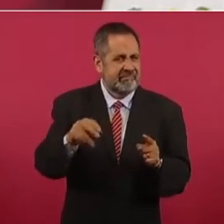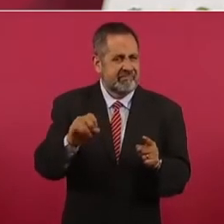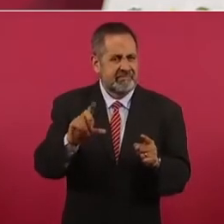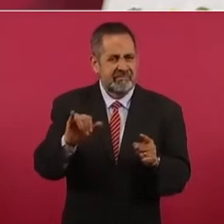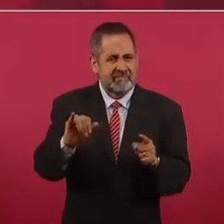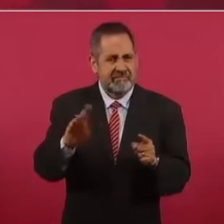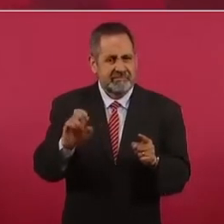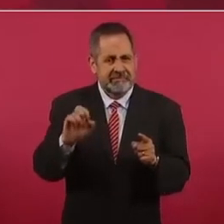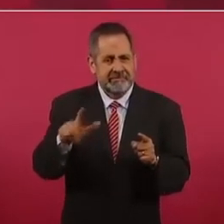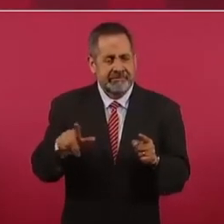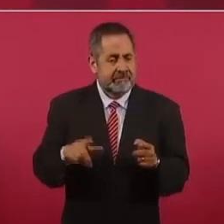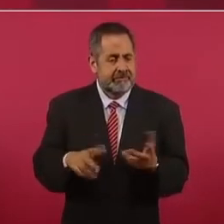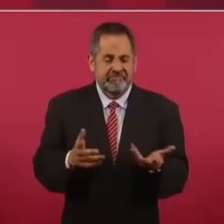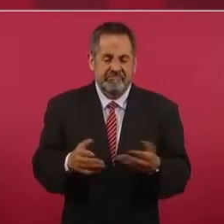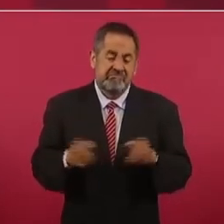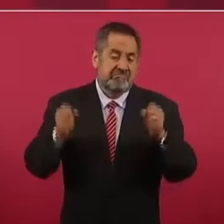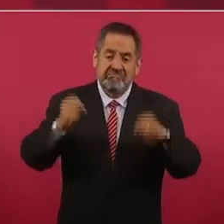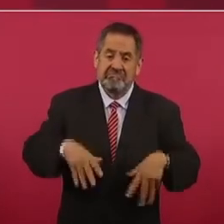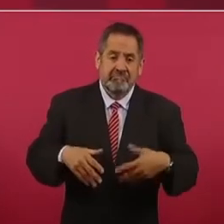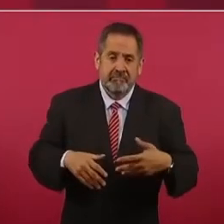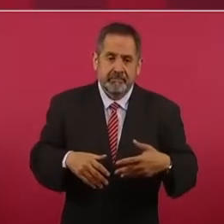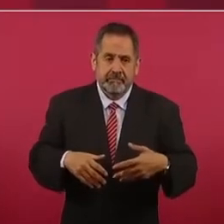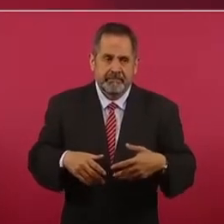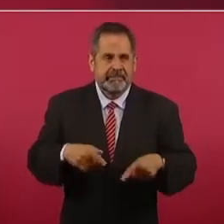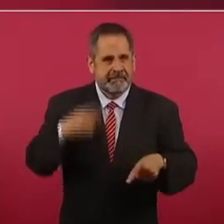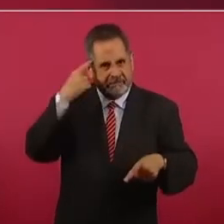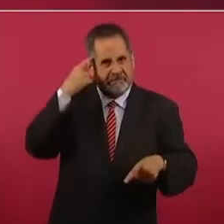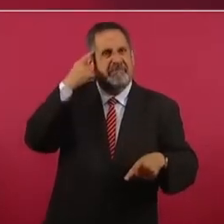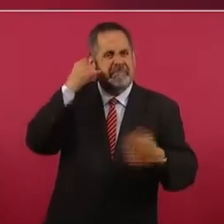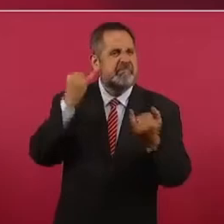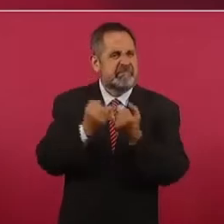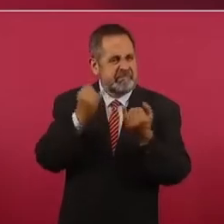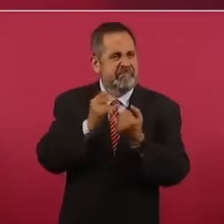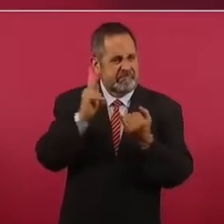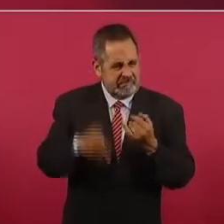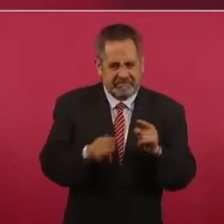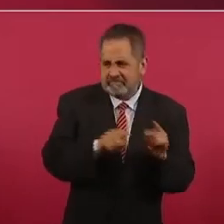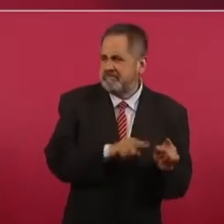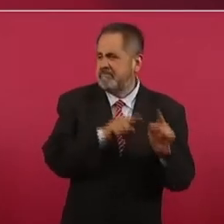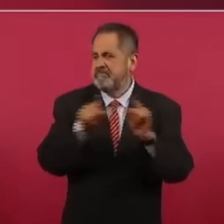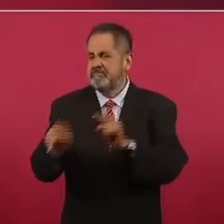y querían lo mismo para la refinación.